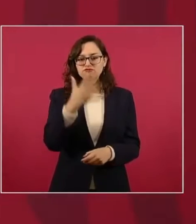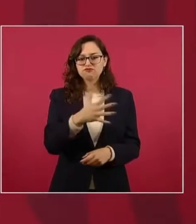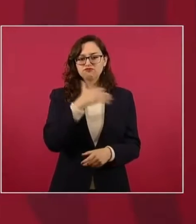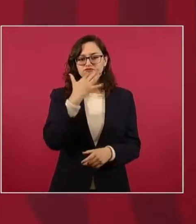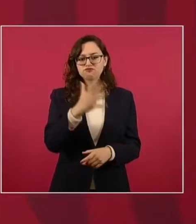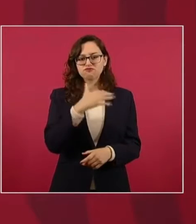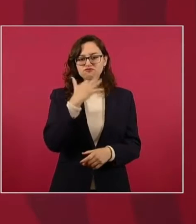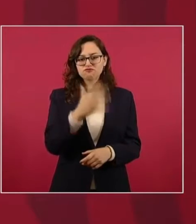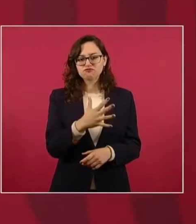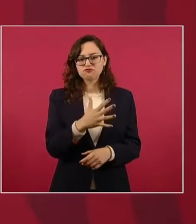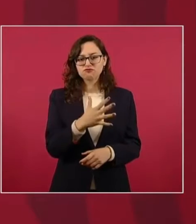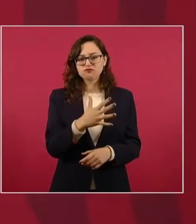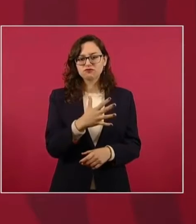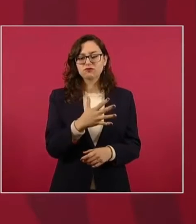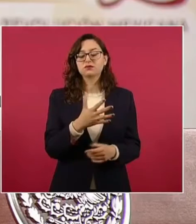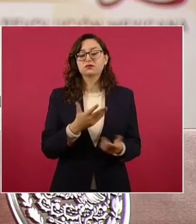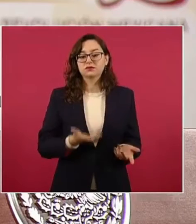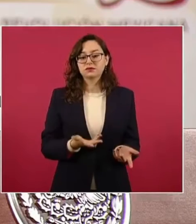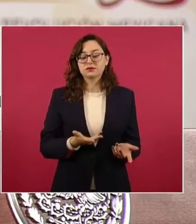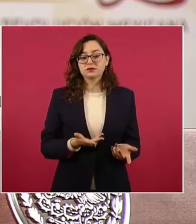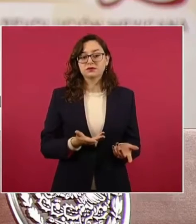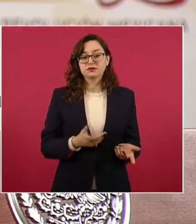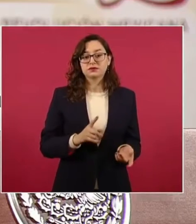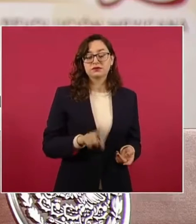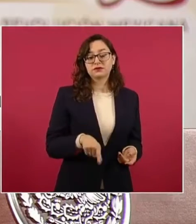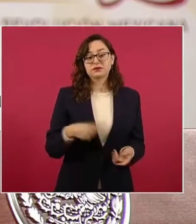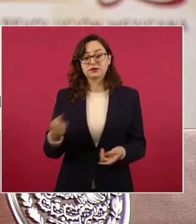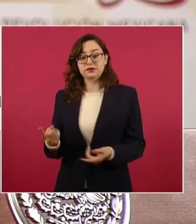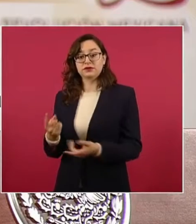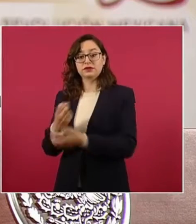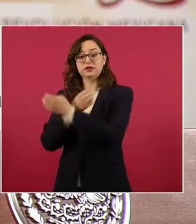Agreguen que esto no pasó en educación, afortunadamente,